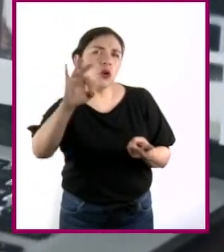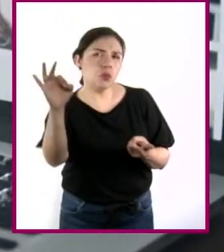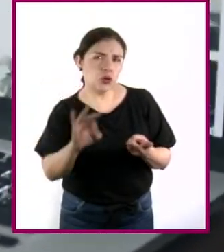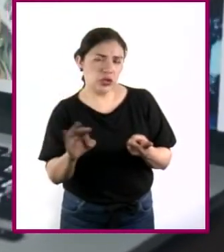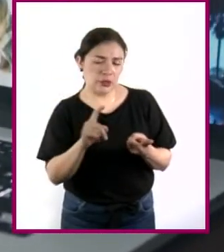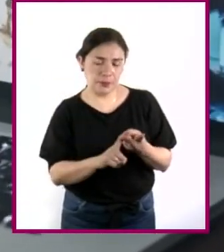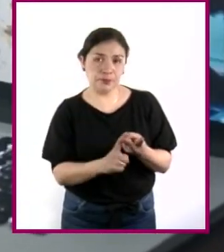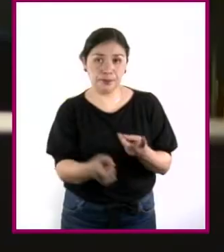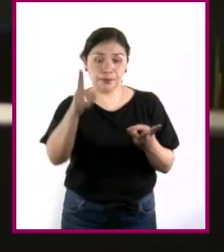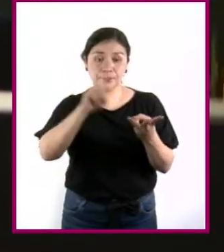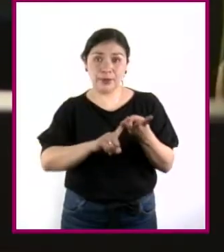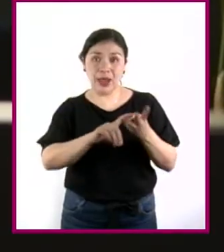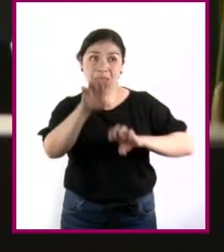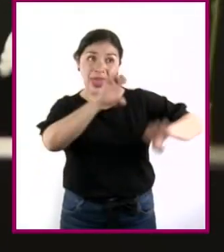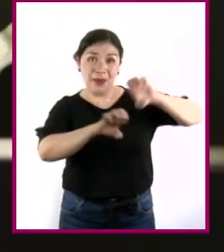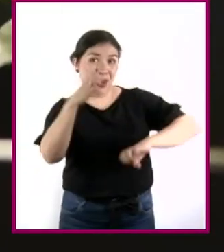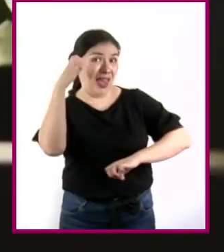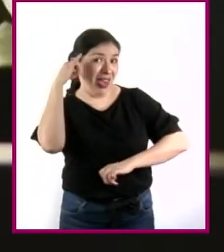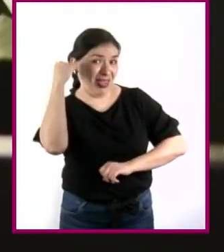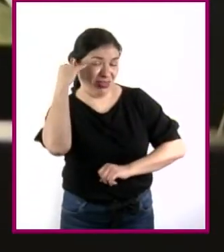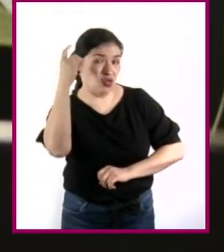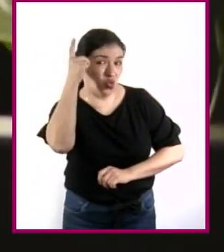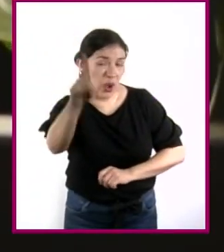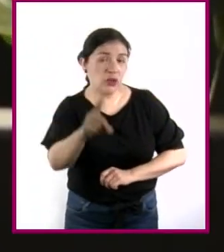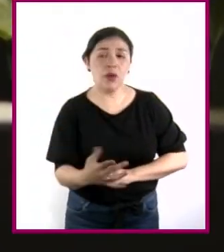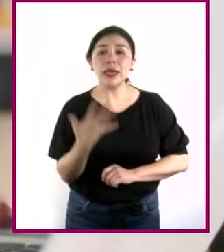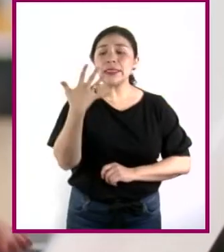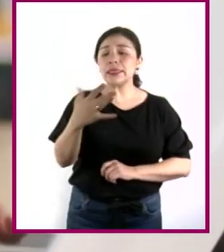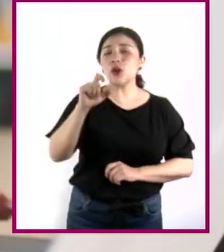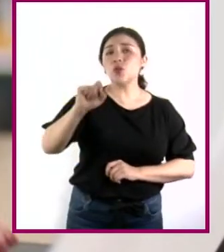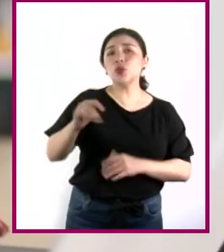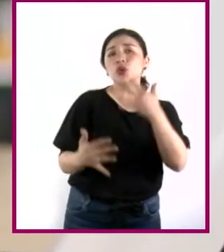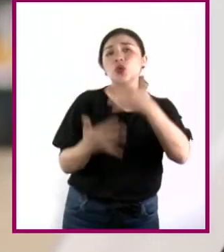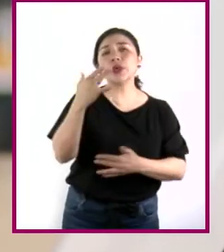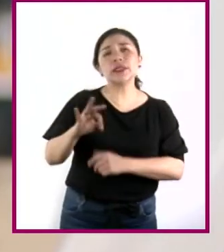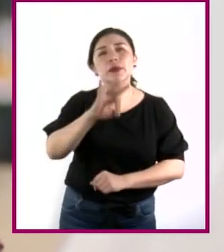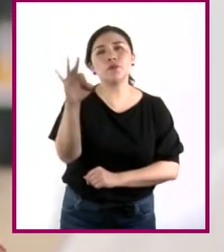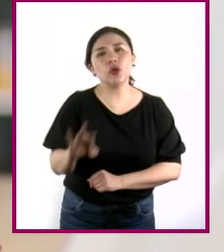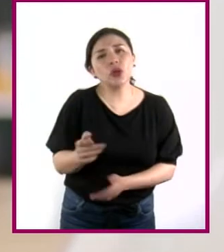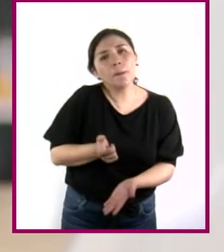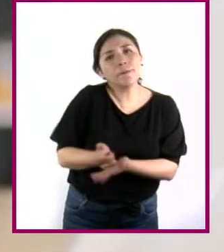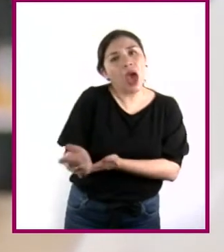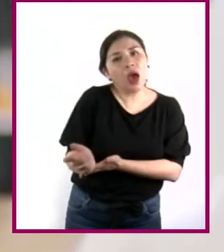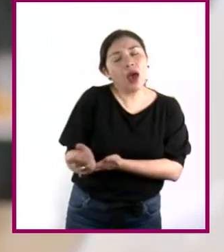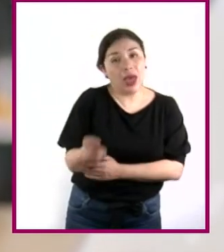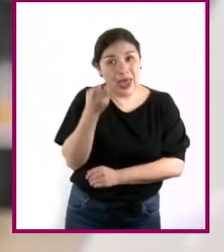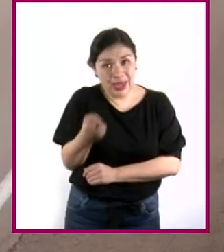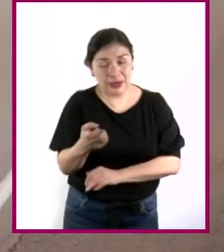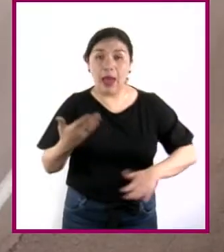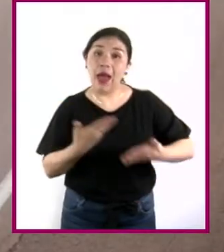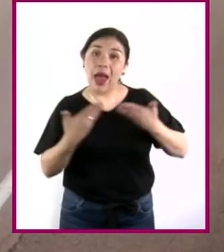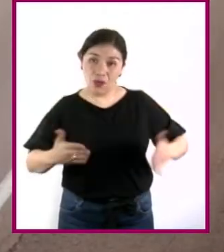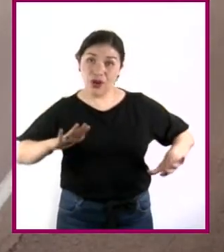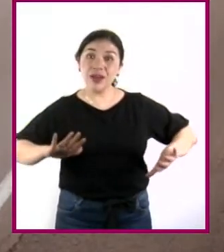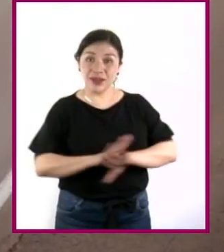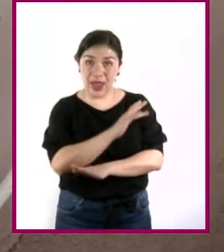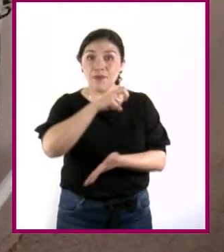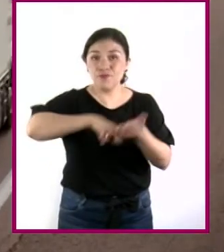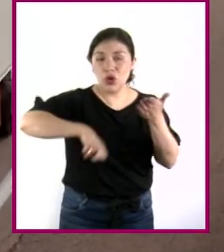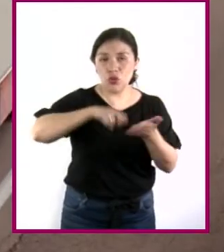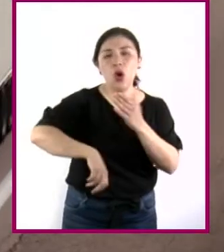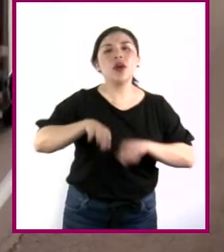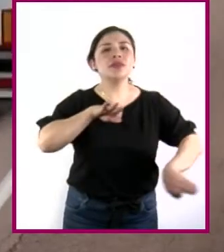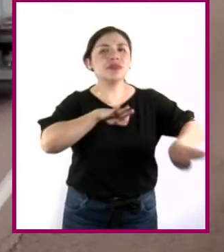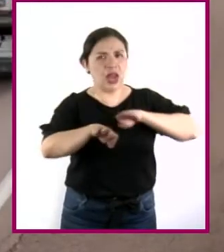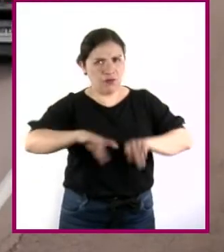0.225%. Y el patrón aportaba el 5.15%. Con la reforma, el trabajador y el